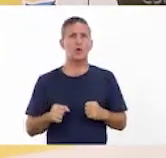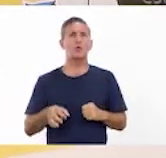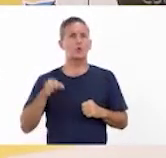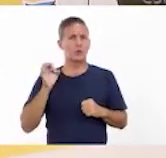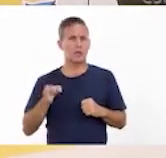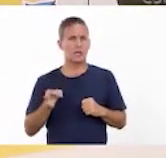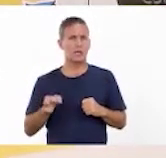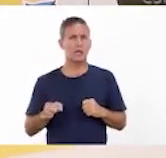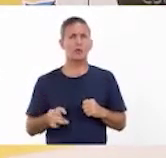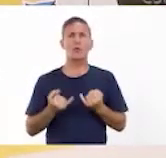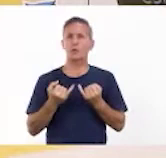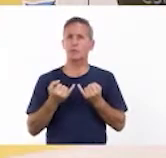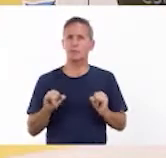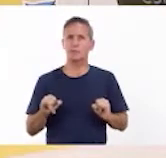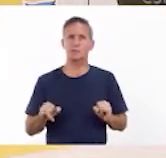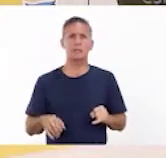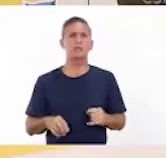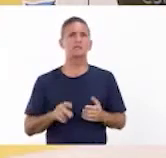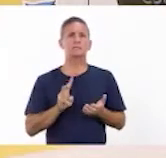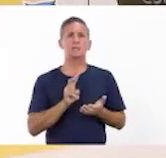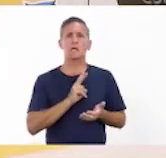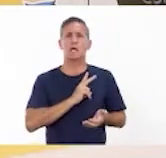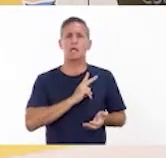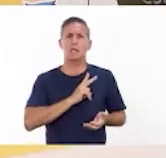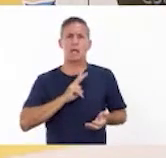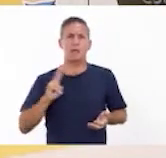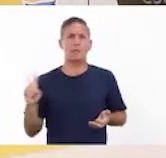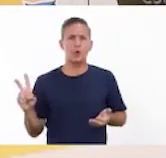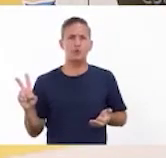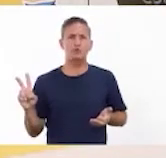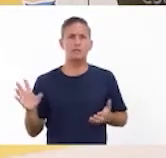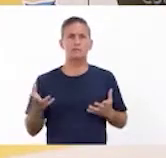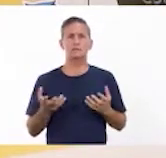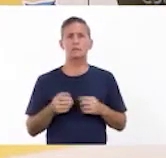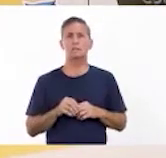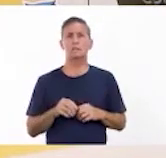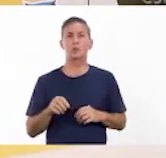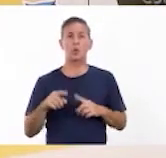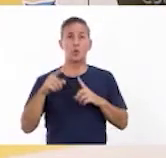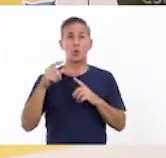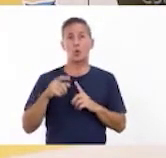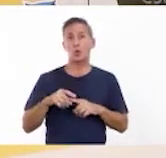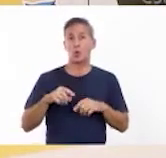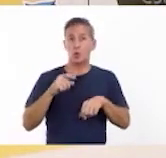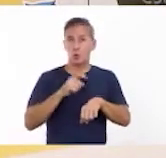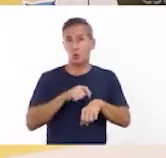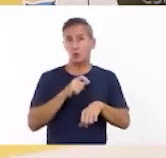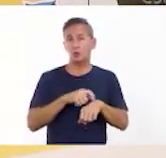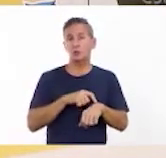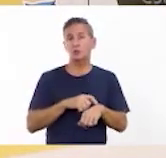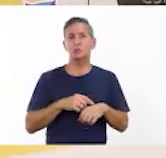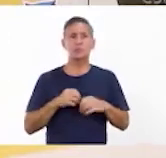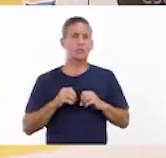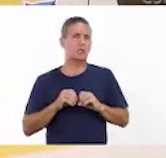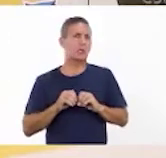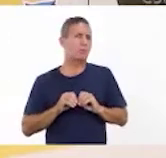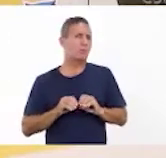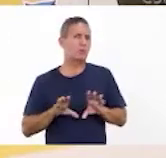un sentido seguro, real, con independencia de su voluntad. Están los 2 tiempos, tiempo